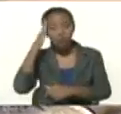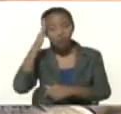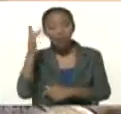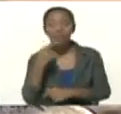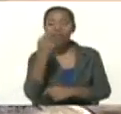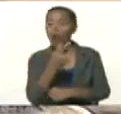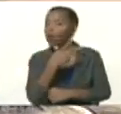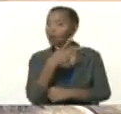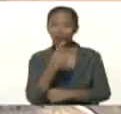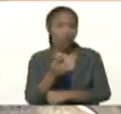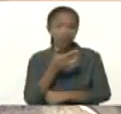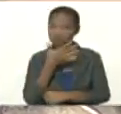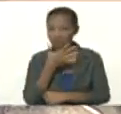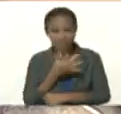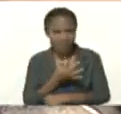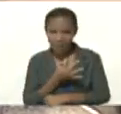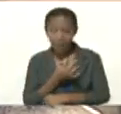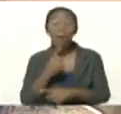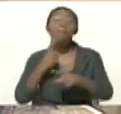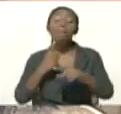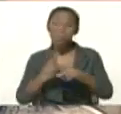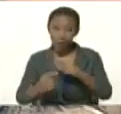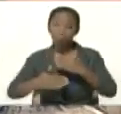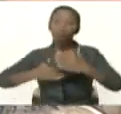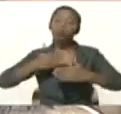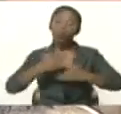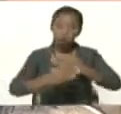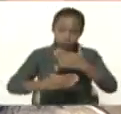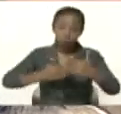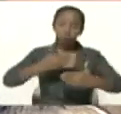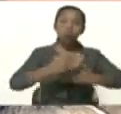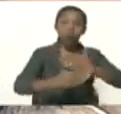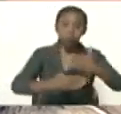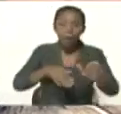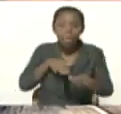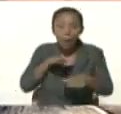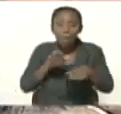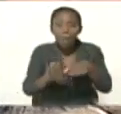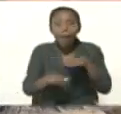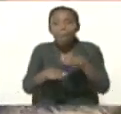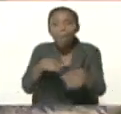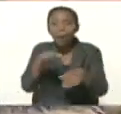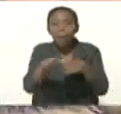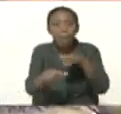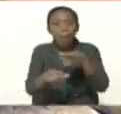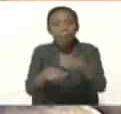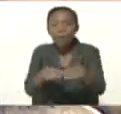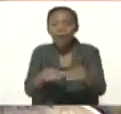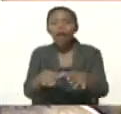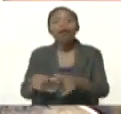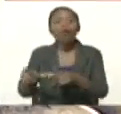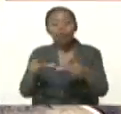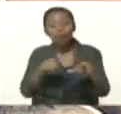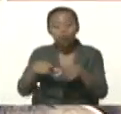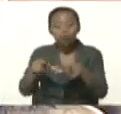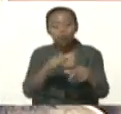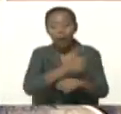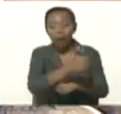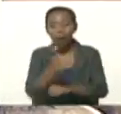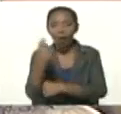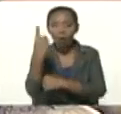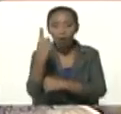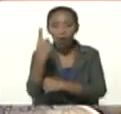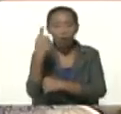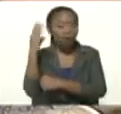es fácil, pero bueno, vamos en una progresividad y desde cada uno de los espacios, de cada uno de los potenciales que tenemos